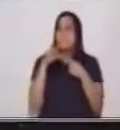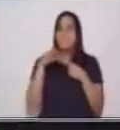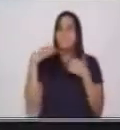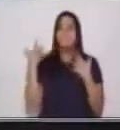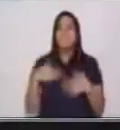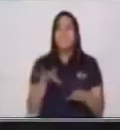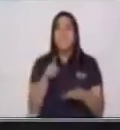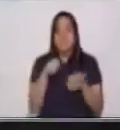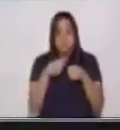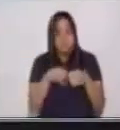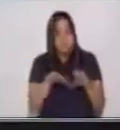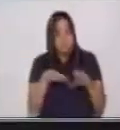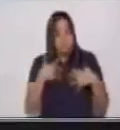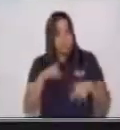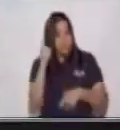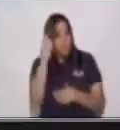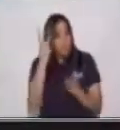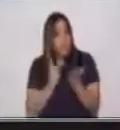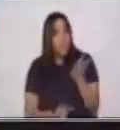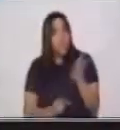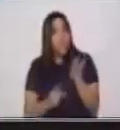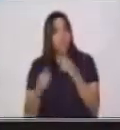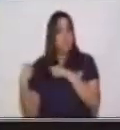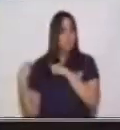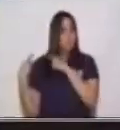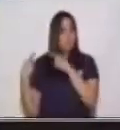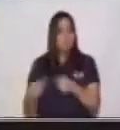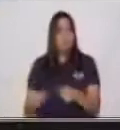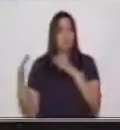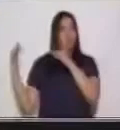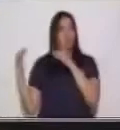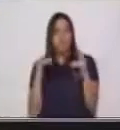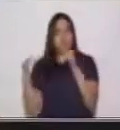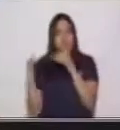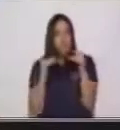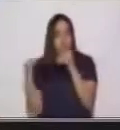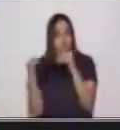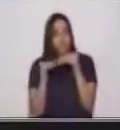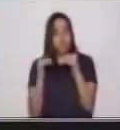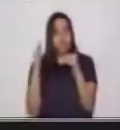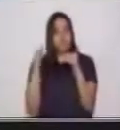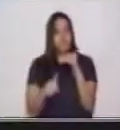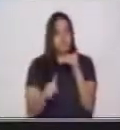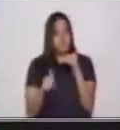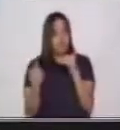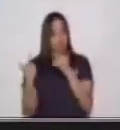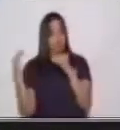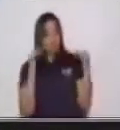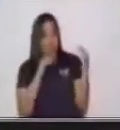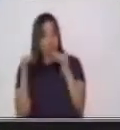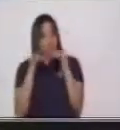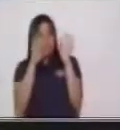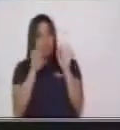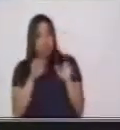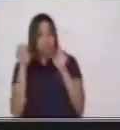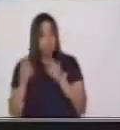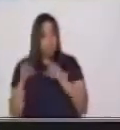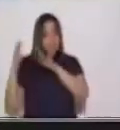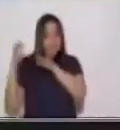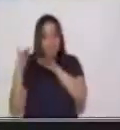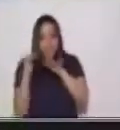perder en una ocasión. Fue durante la guerra. El contraespionaje había llegado a la máxima